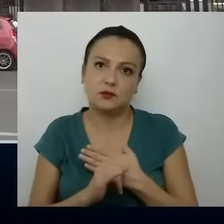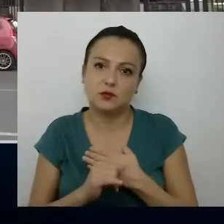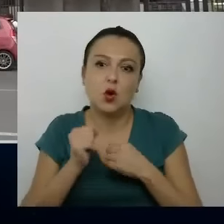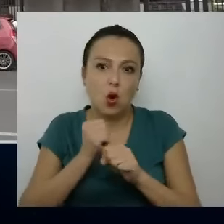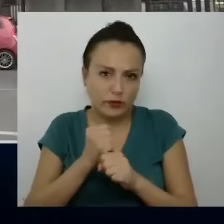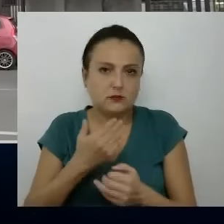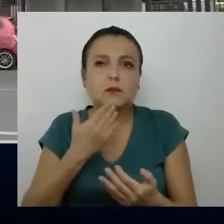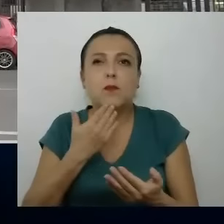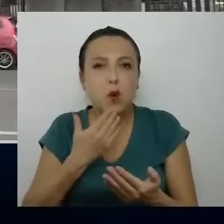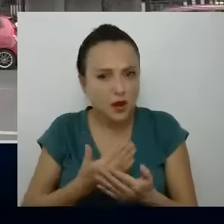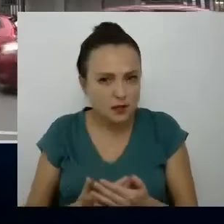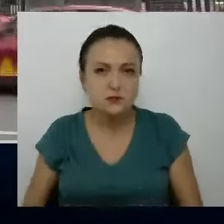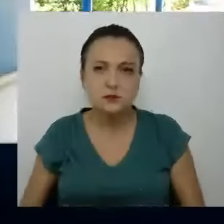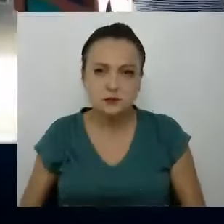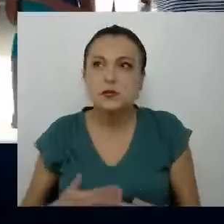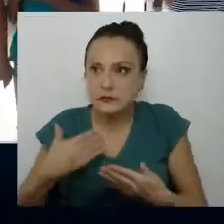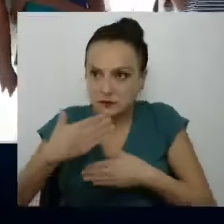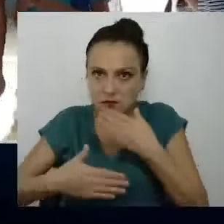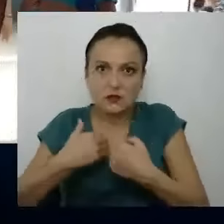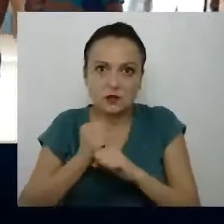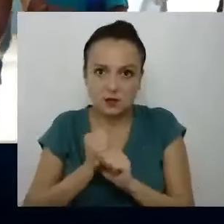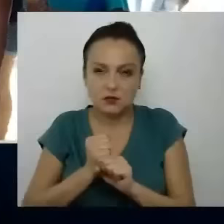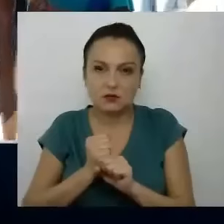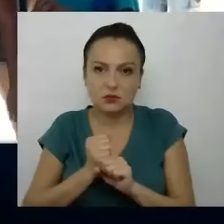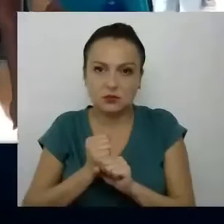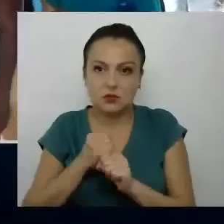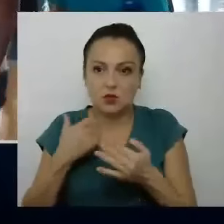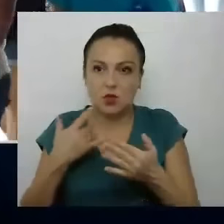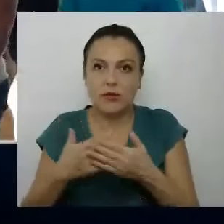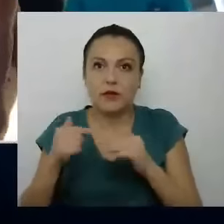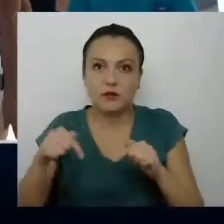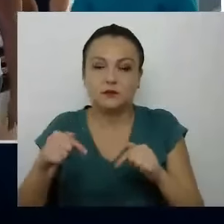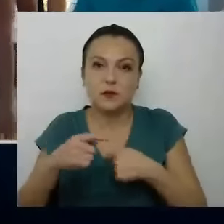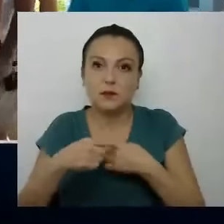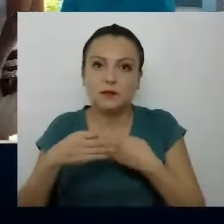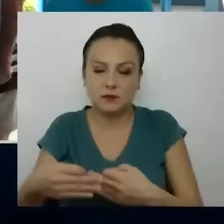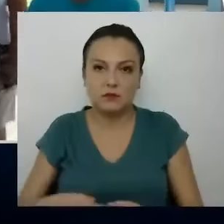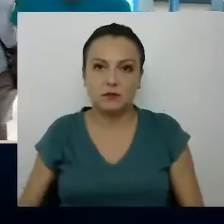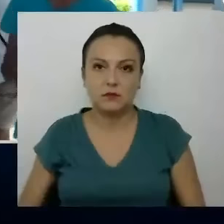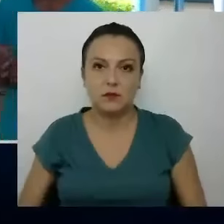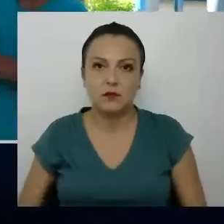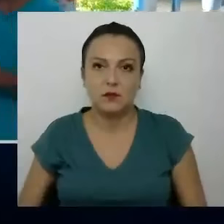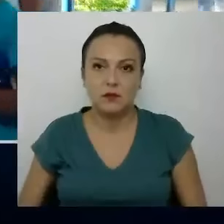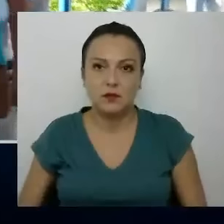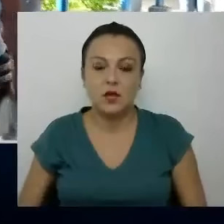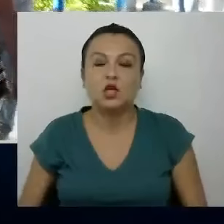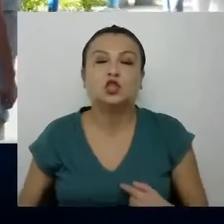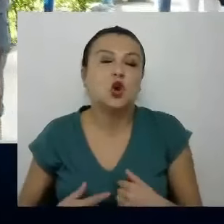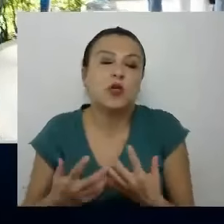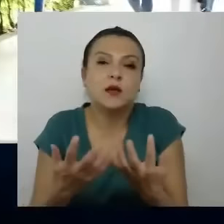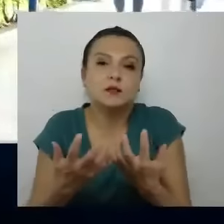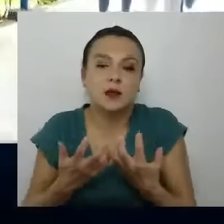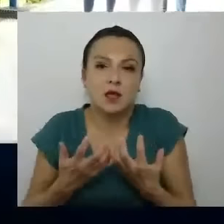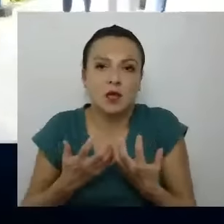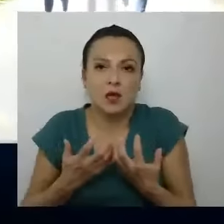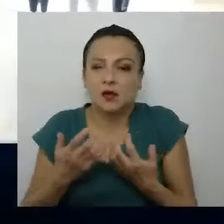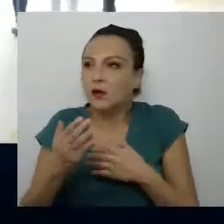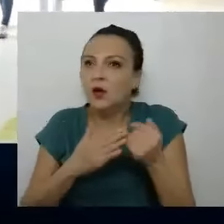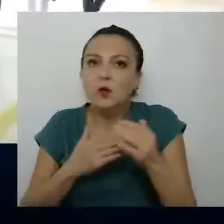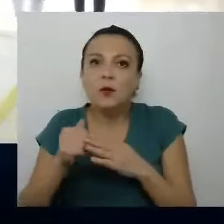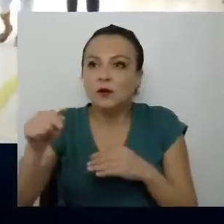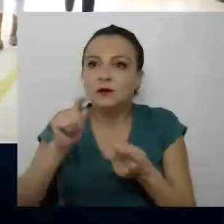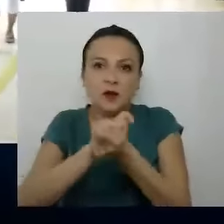buenas que se han realizado durante todo este periodo, que yo desearía que, independientemente de este